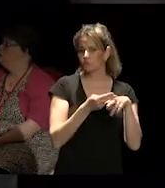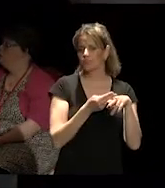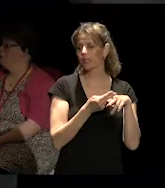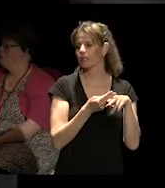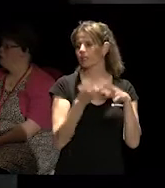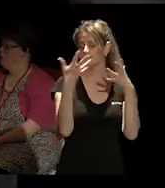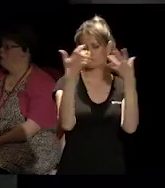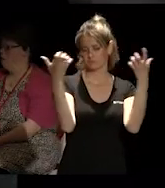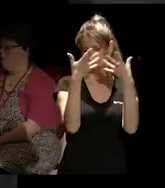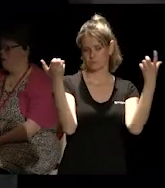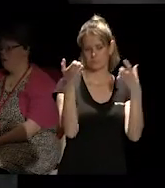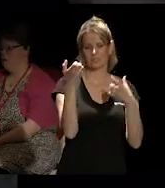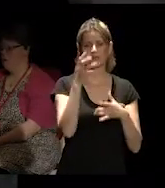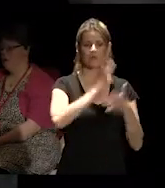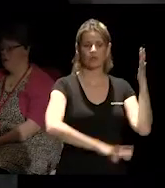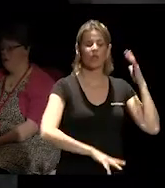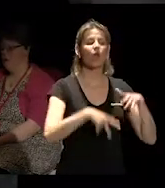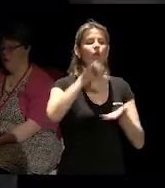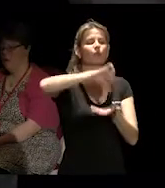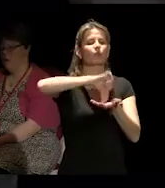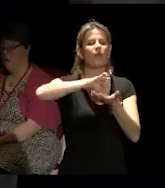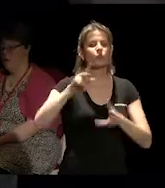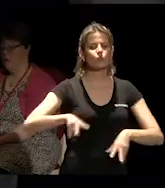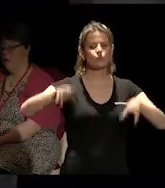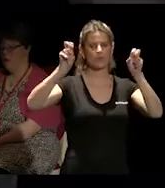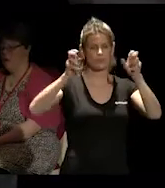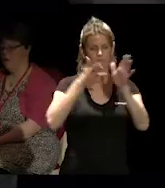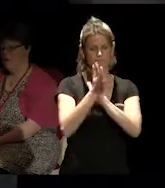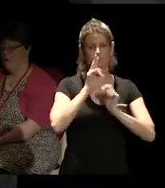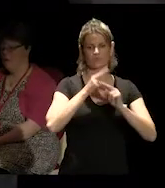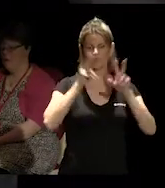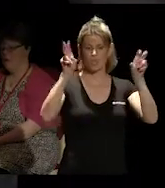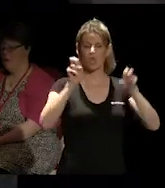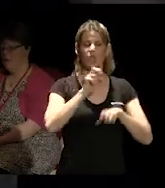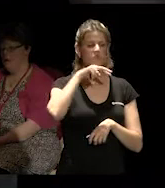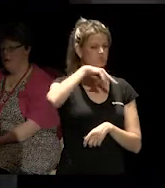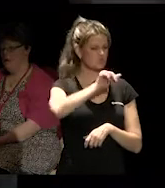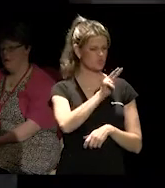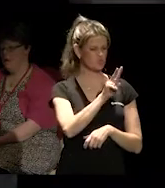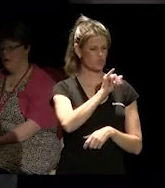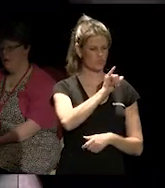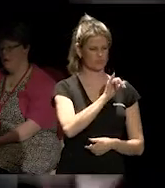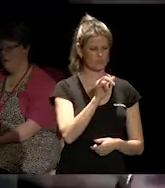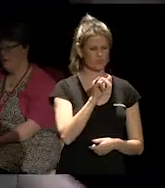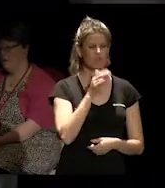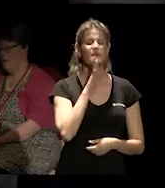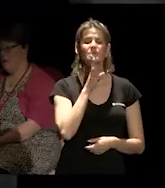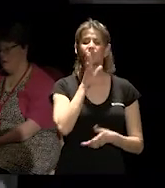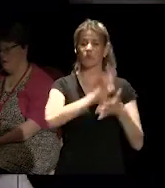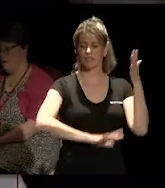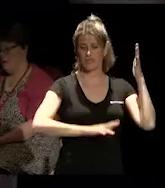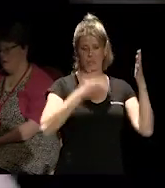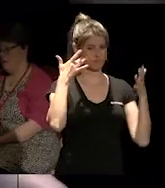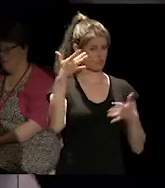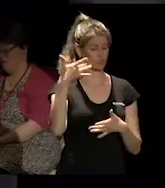ciutat nova, Llull en la ciudad nueva. Llull es un autor catalán del siglo XIII, quizá a vosotros os suene